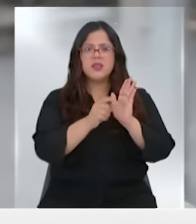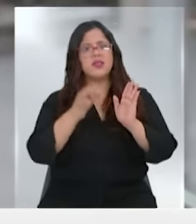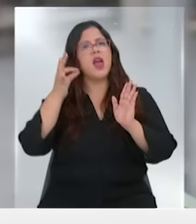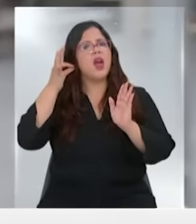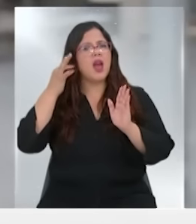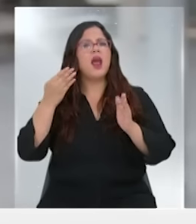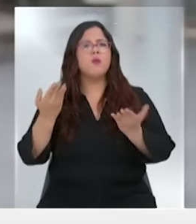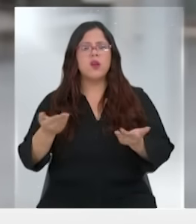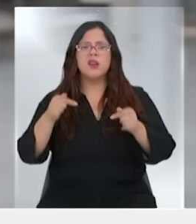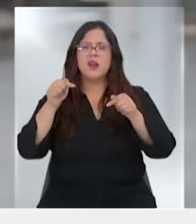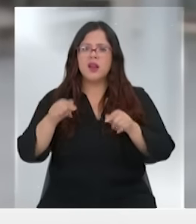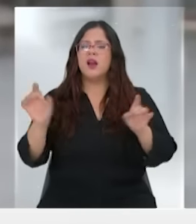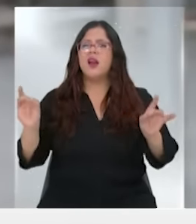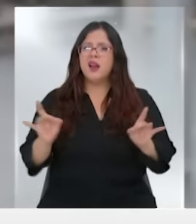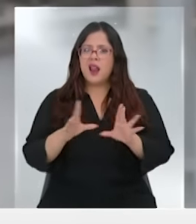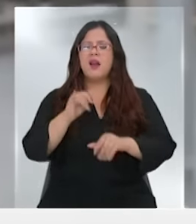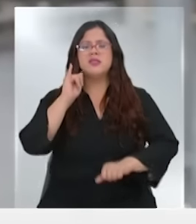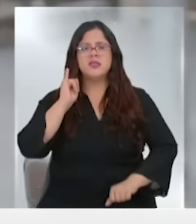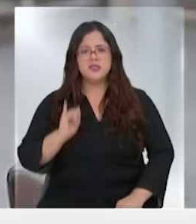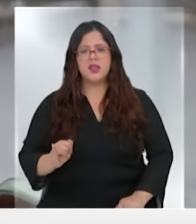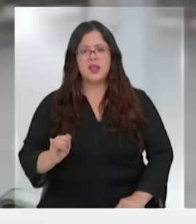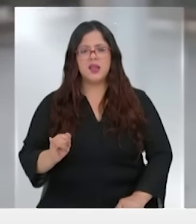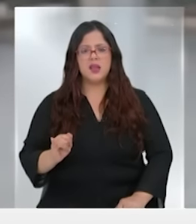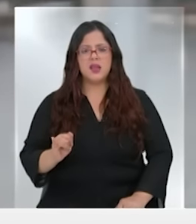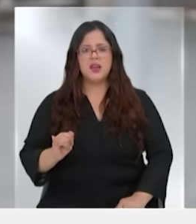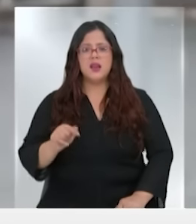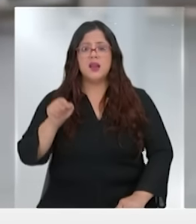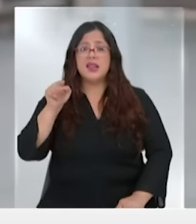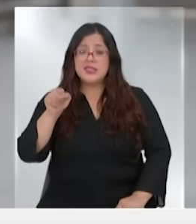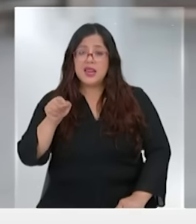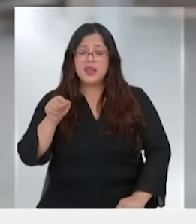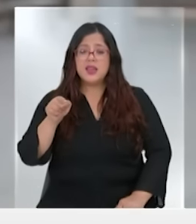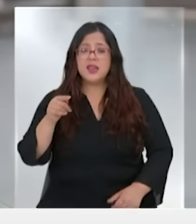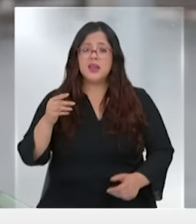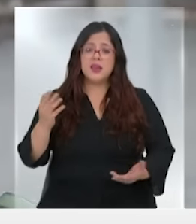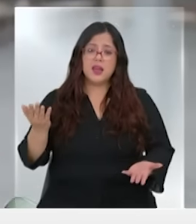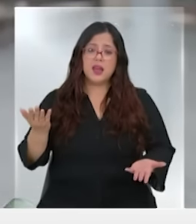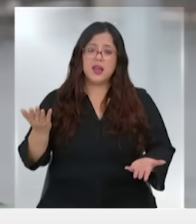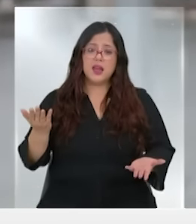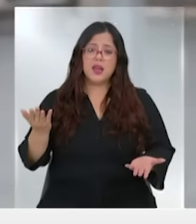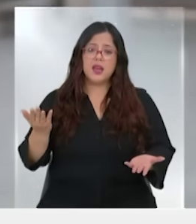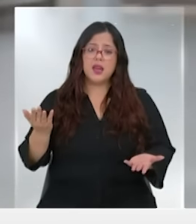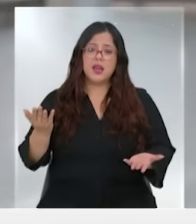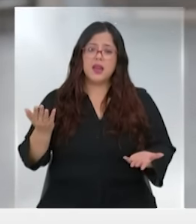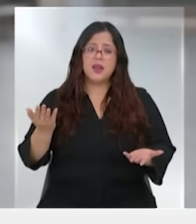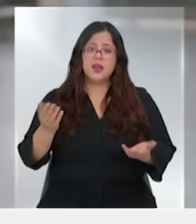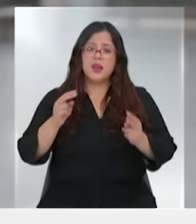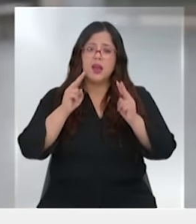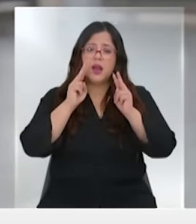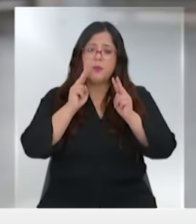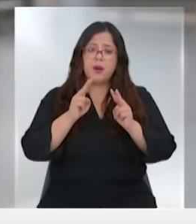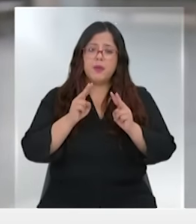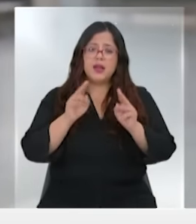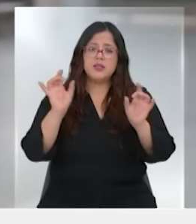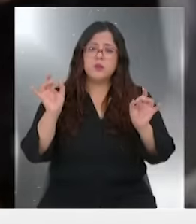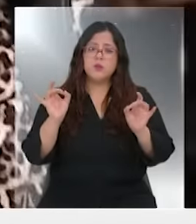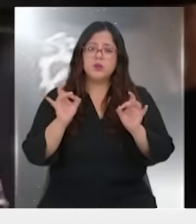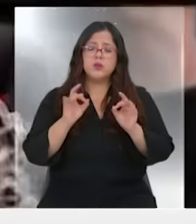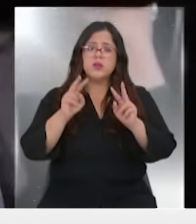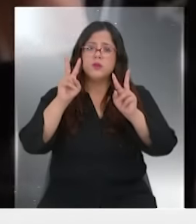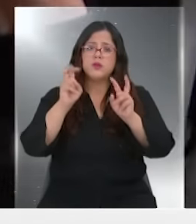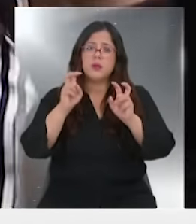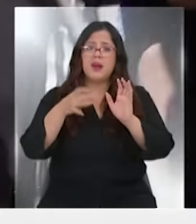parece sumamente grave si íbamos a ver la posibilidad de entablar querellas por posibles delitos en relación con